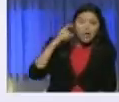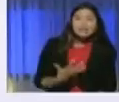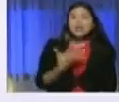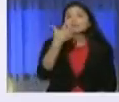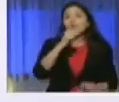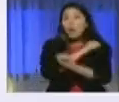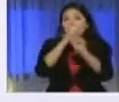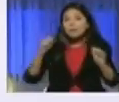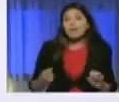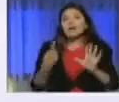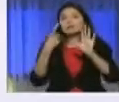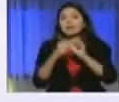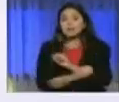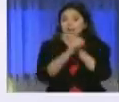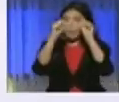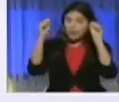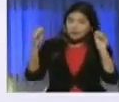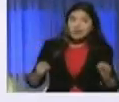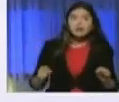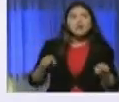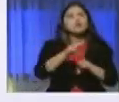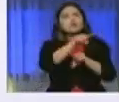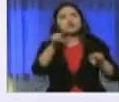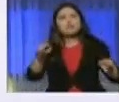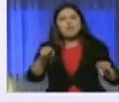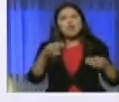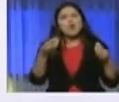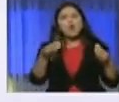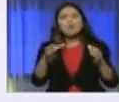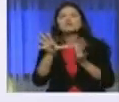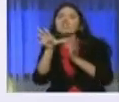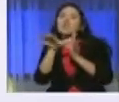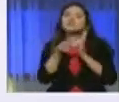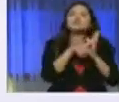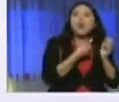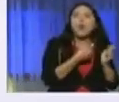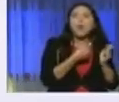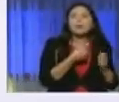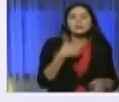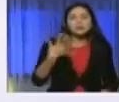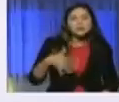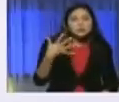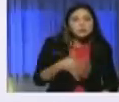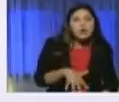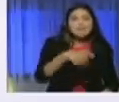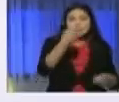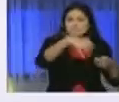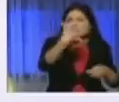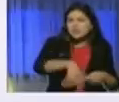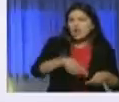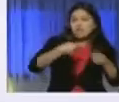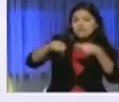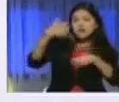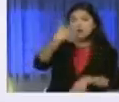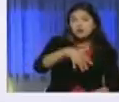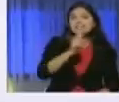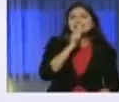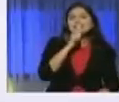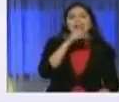mañana, 6 de la mañana, y ustedes se roban el salario de los trabajadores especulando con todos los productos que dependen de